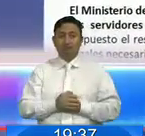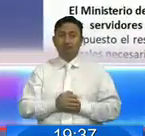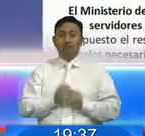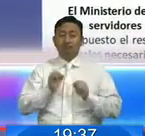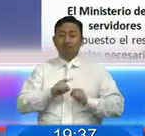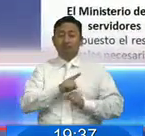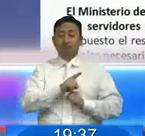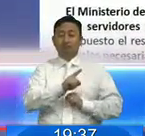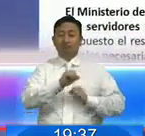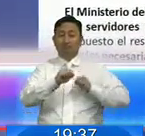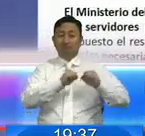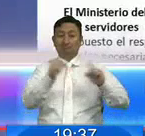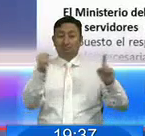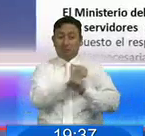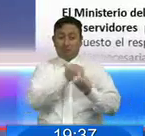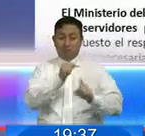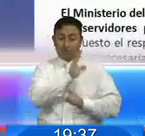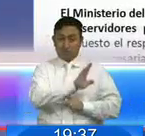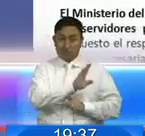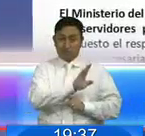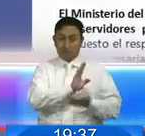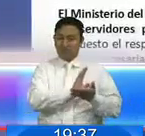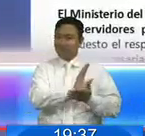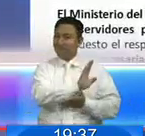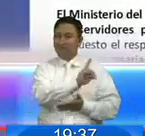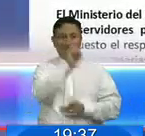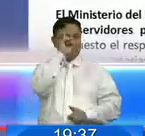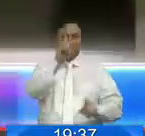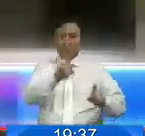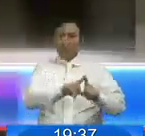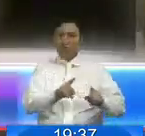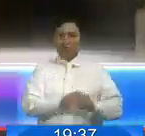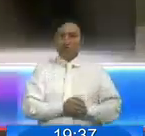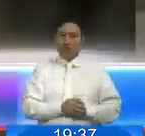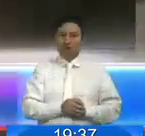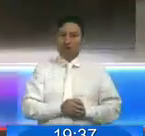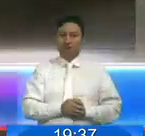también rechazó las agresiones que sufrieron los servidores policiales,